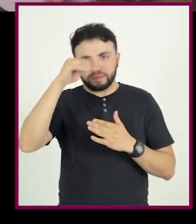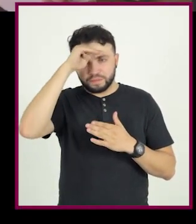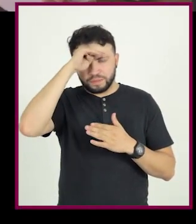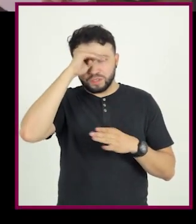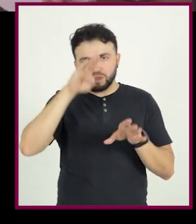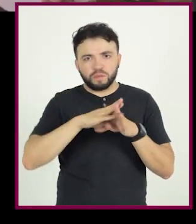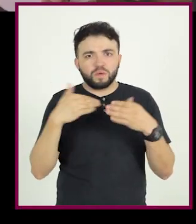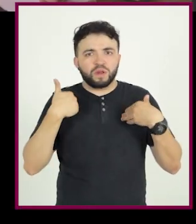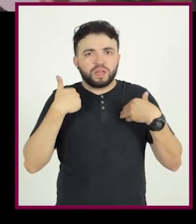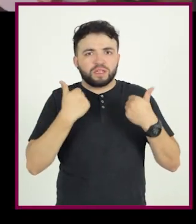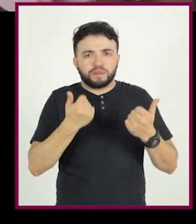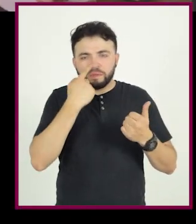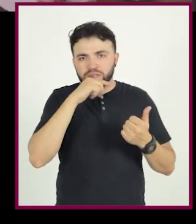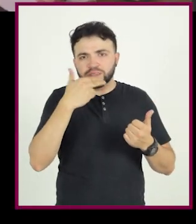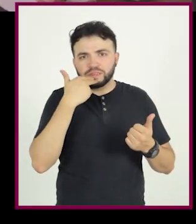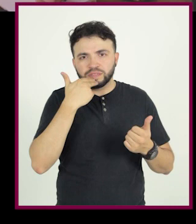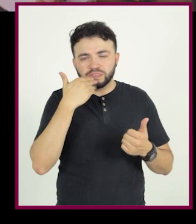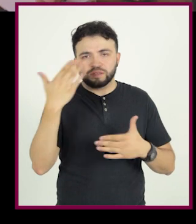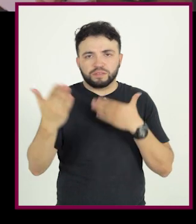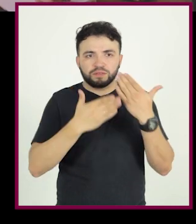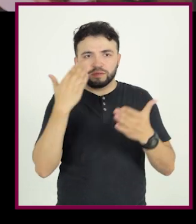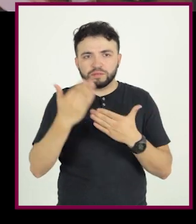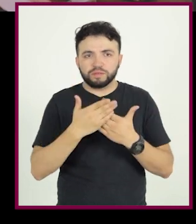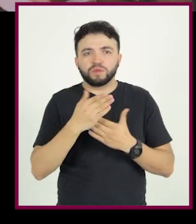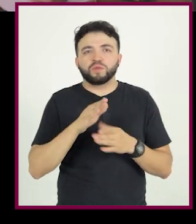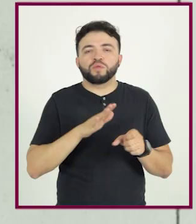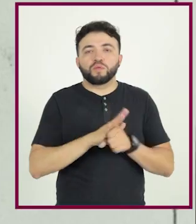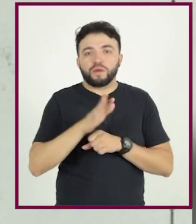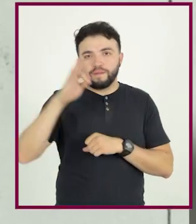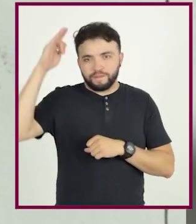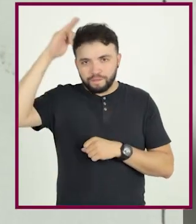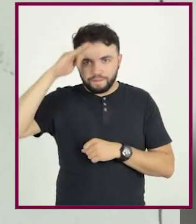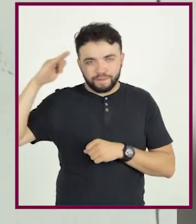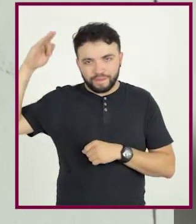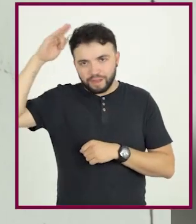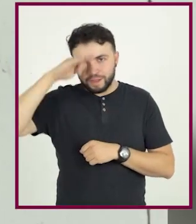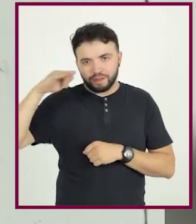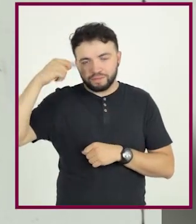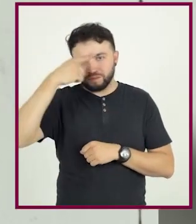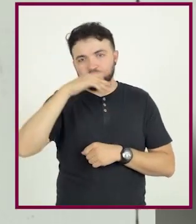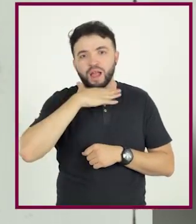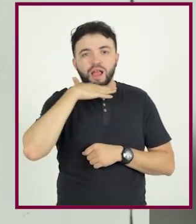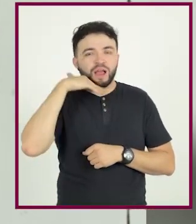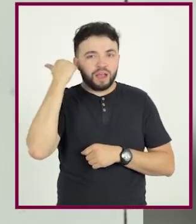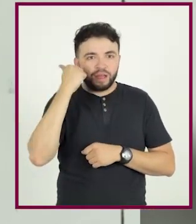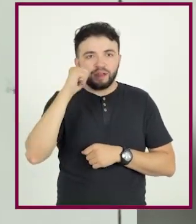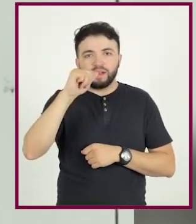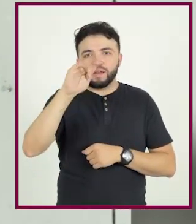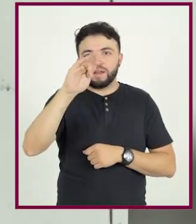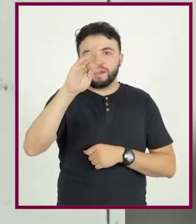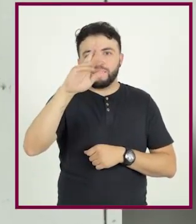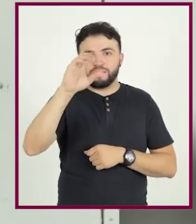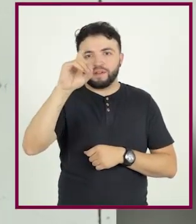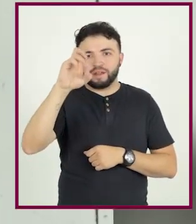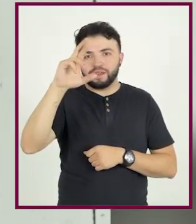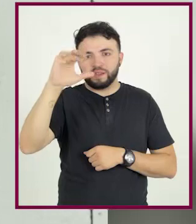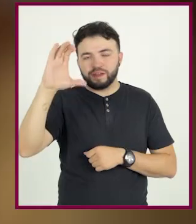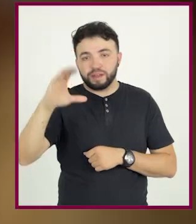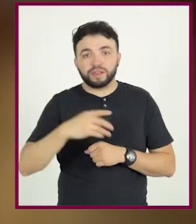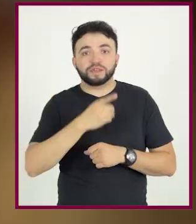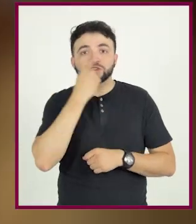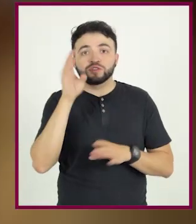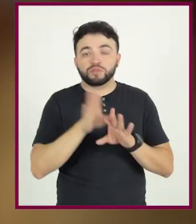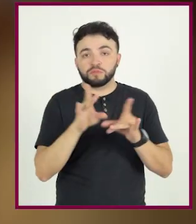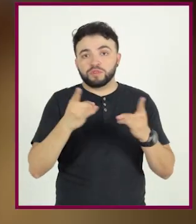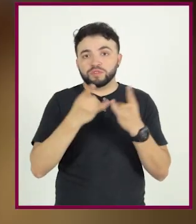pensadores para entender para qué sirve estudiarla son: el filósofo alemán Friedrich Hegel consideró